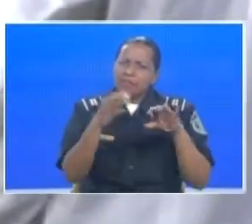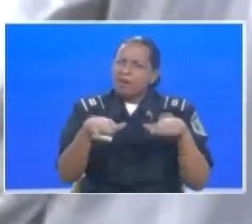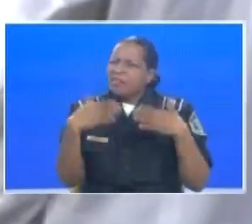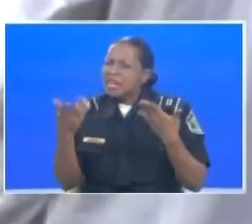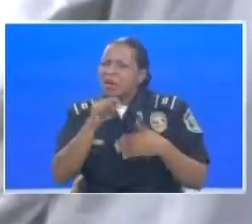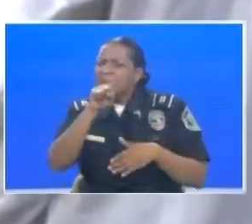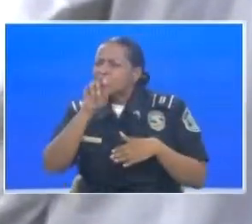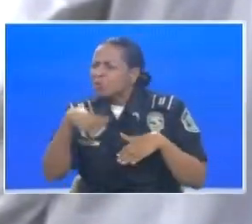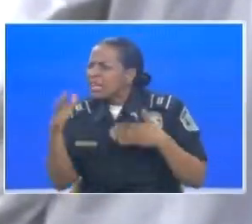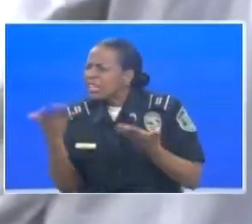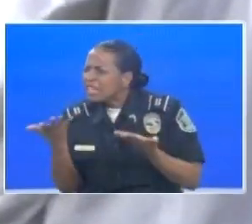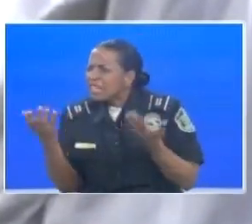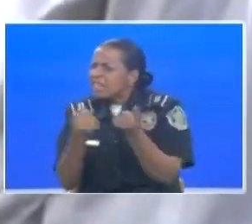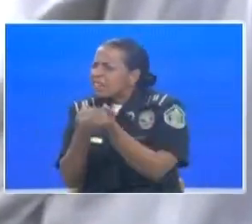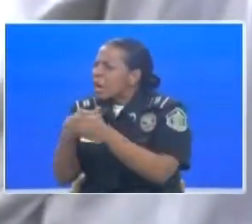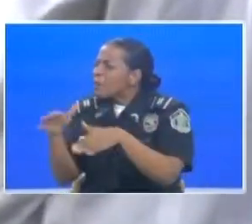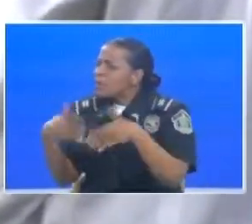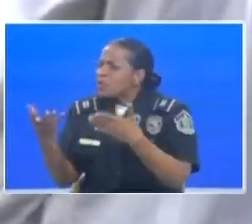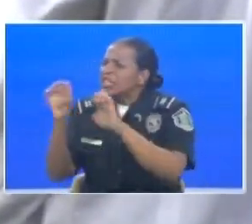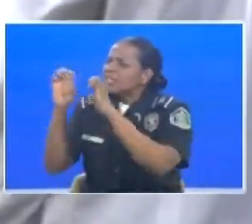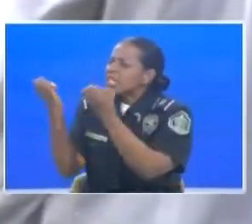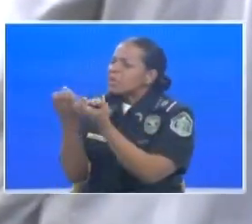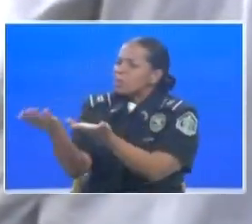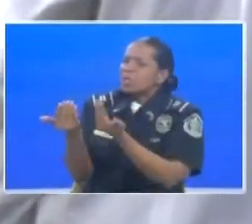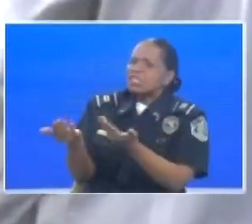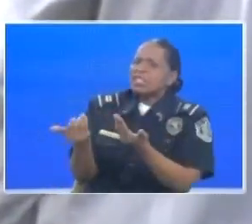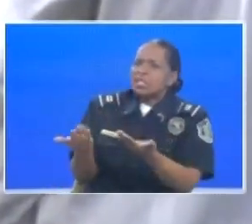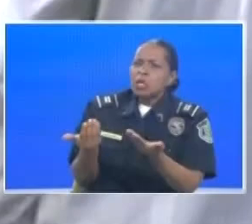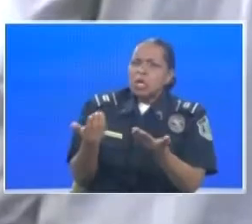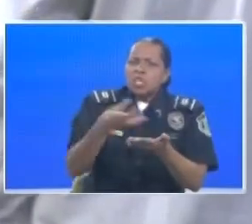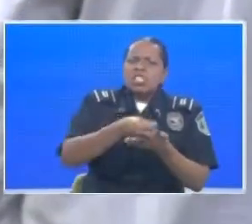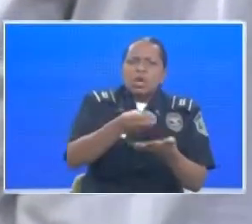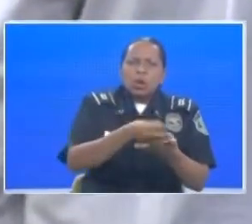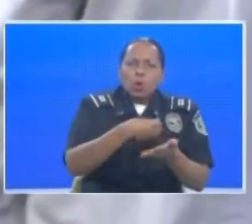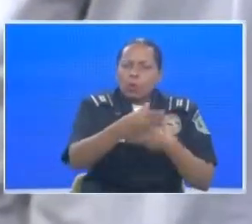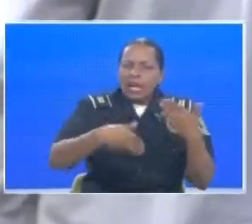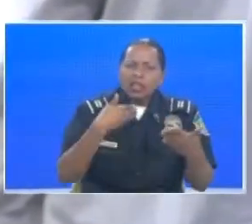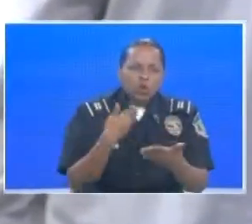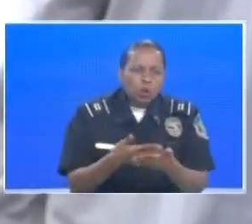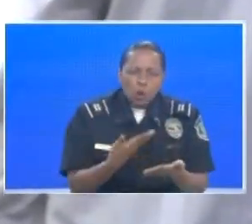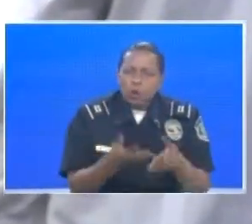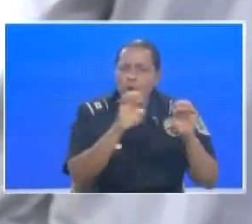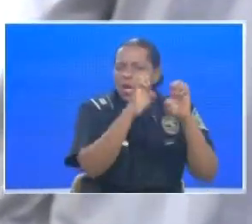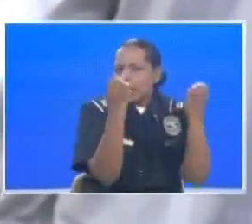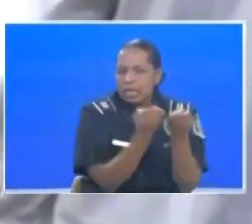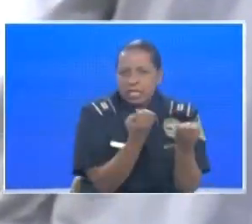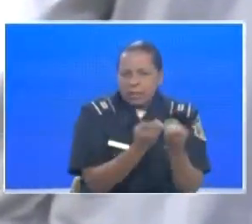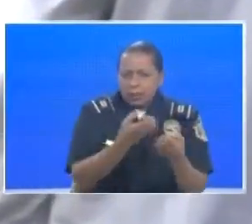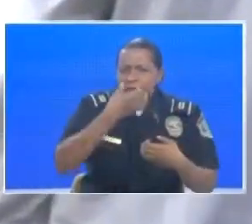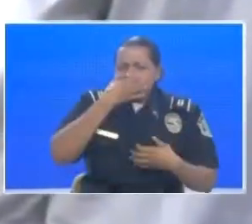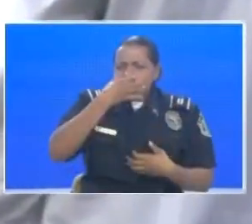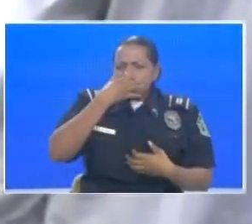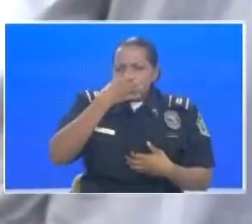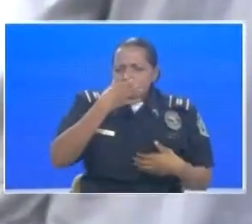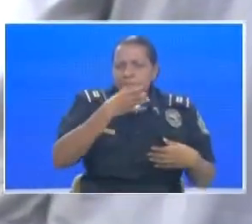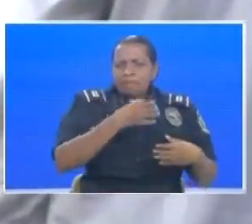requiera. Todo lo que se necesite, los ventiladores que se adquieran, el tema de camas, el tema de equipo,